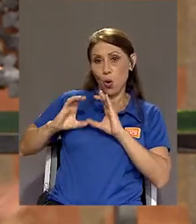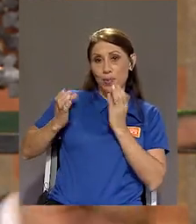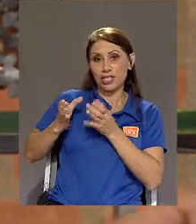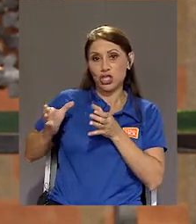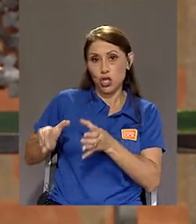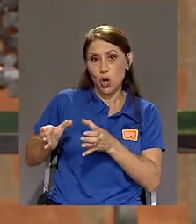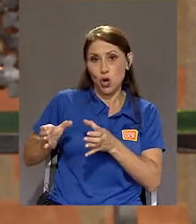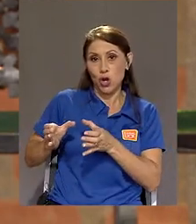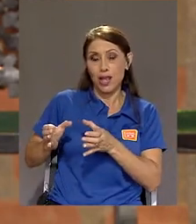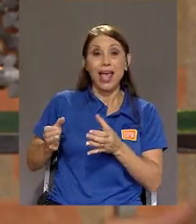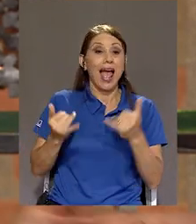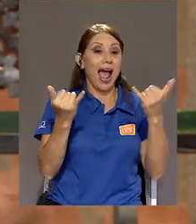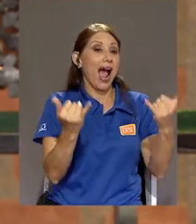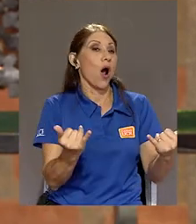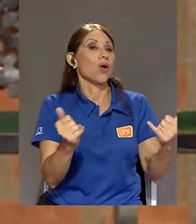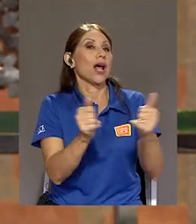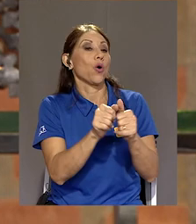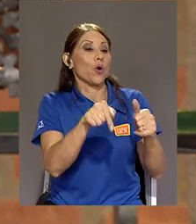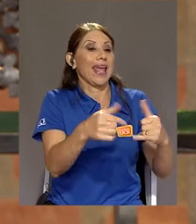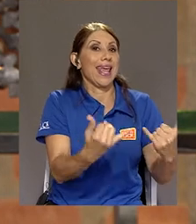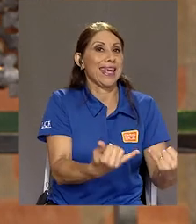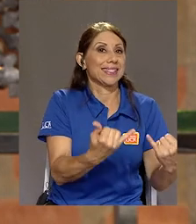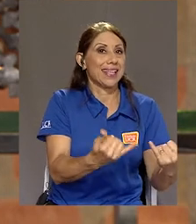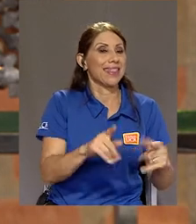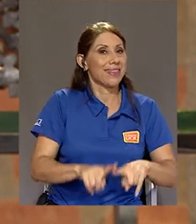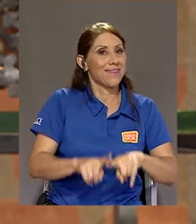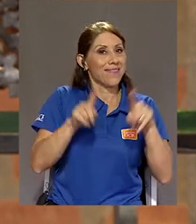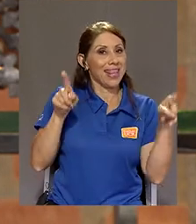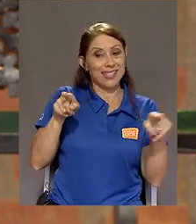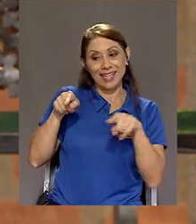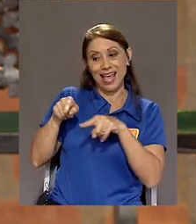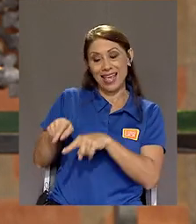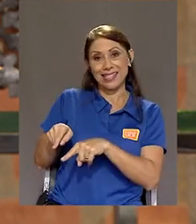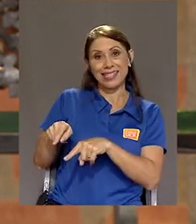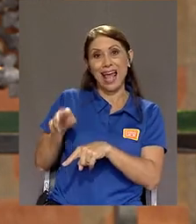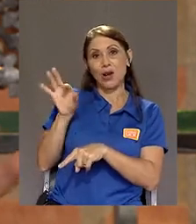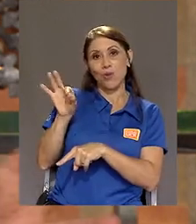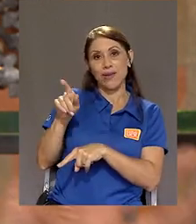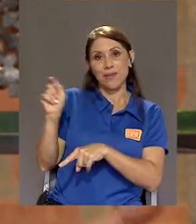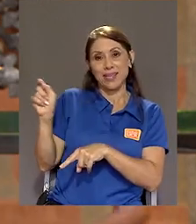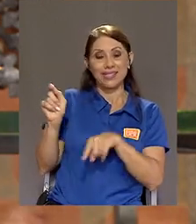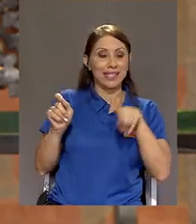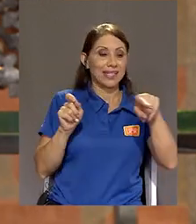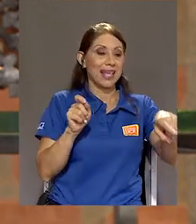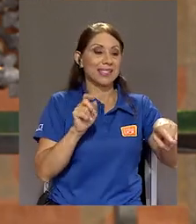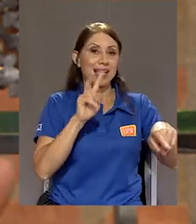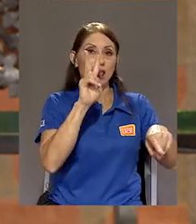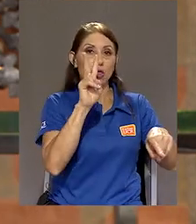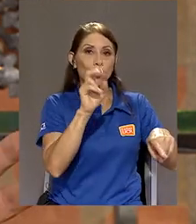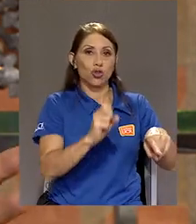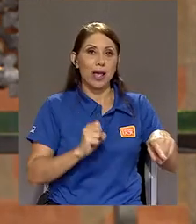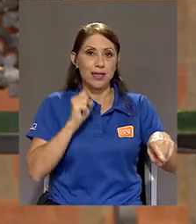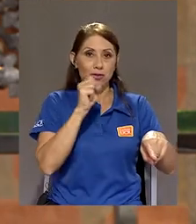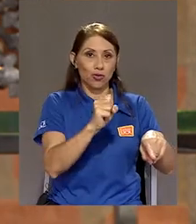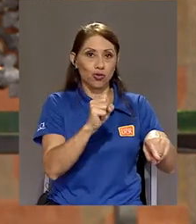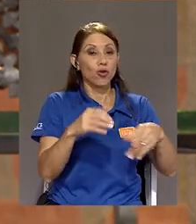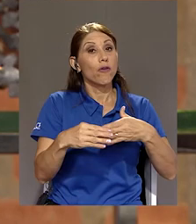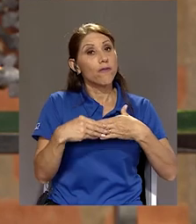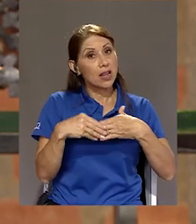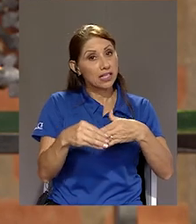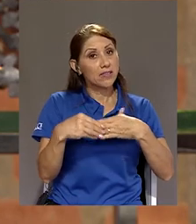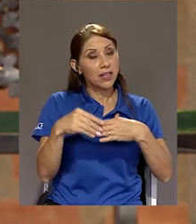plazo. Aquella tuvo 9 meses, esta tiene 2 años. Entonces, ahí tenemos flexibilidad para trabajar.